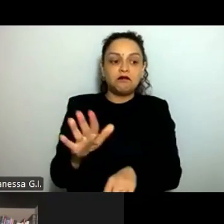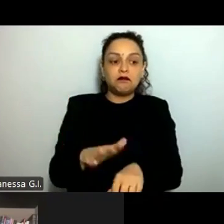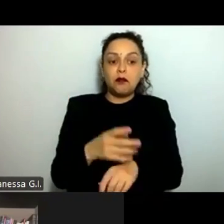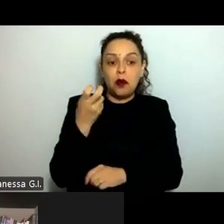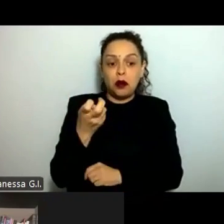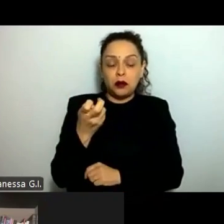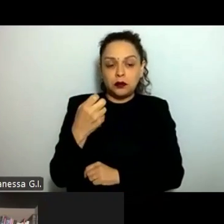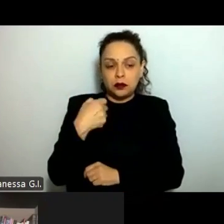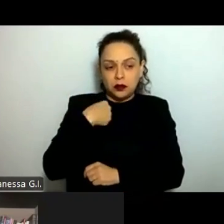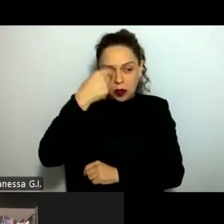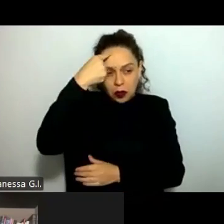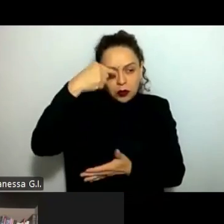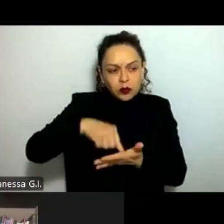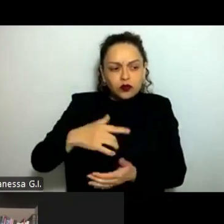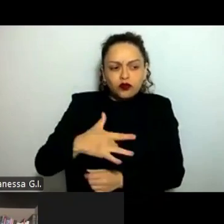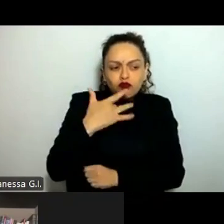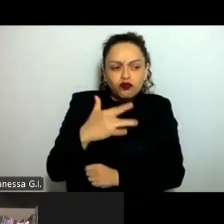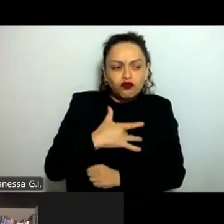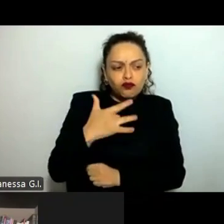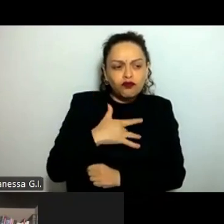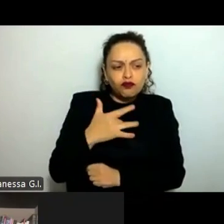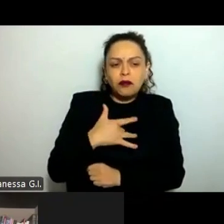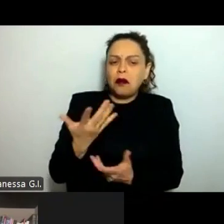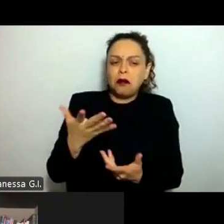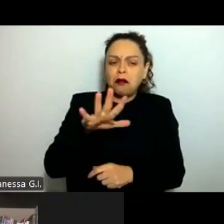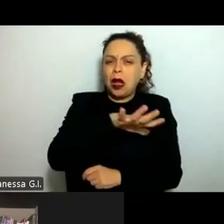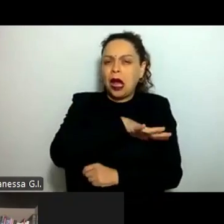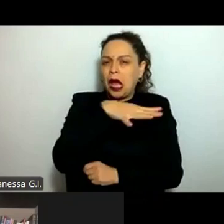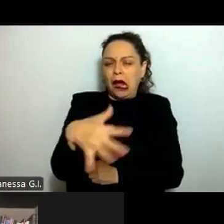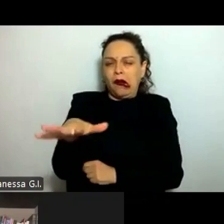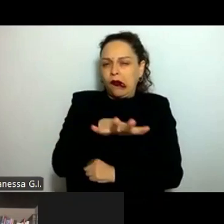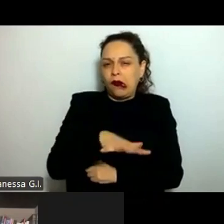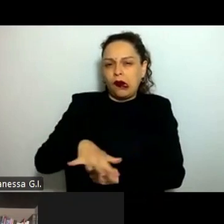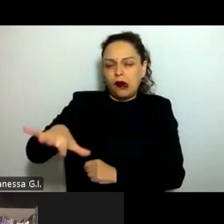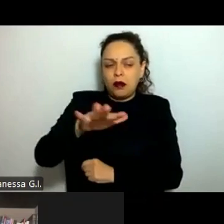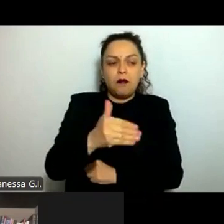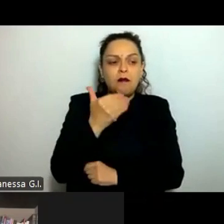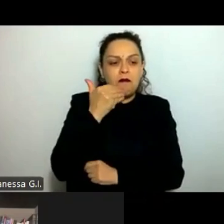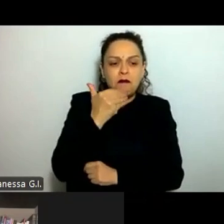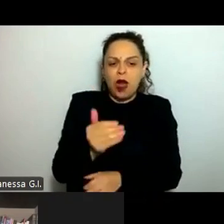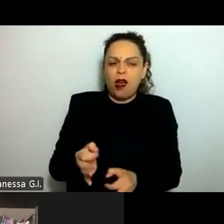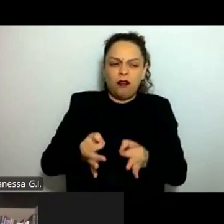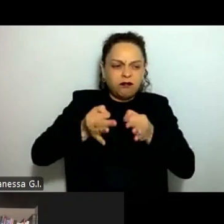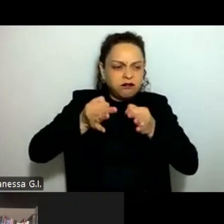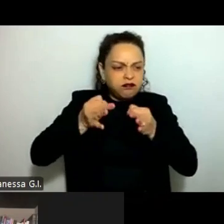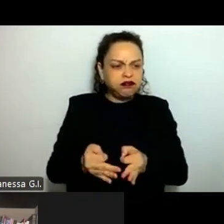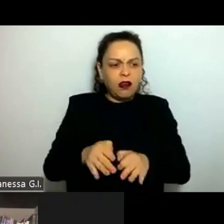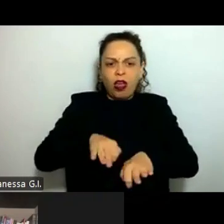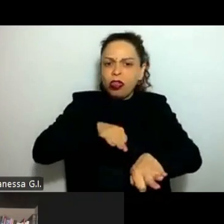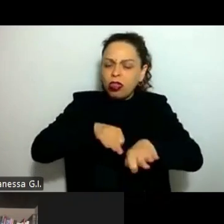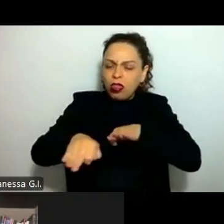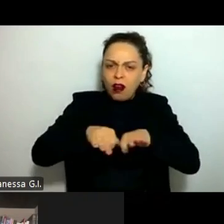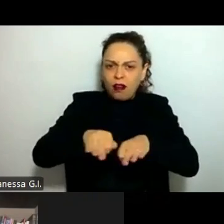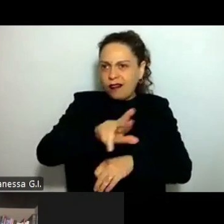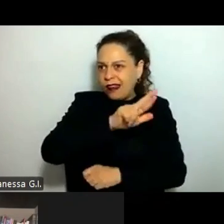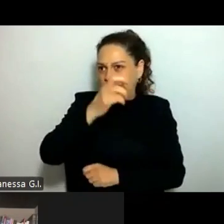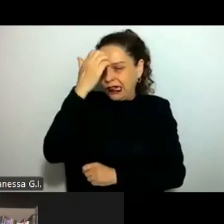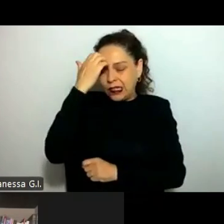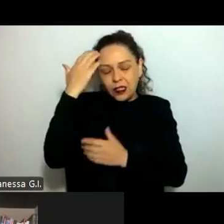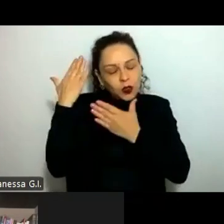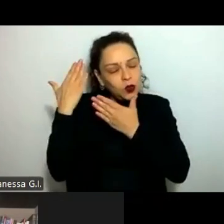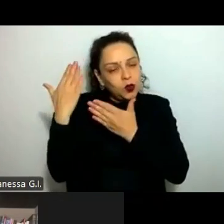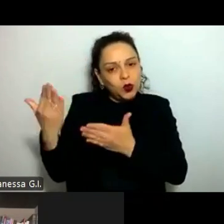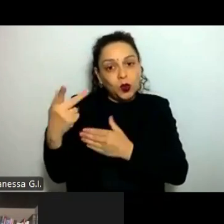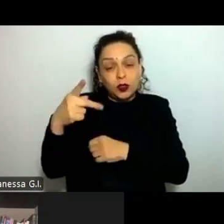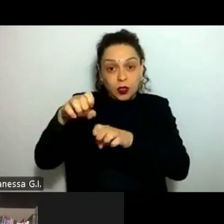creo que al final del día, en general, se ha hecho un excelente trabajo, se lo reconocemos, le agradecemos a su